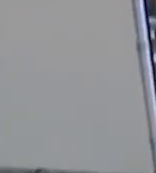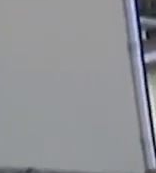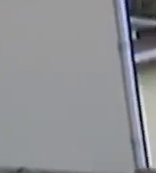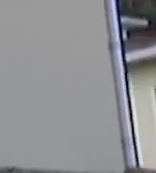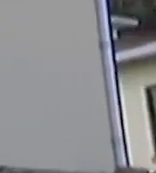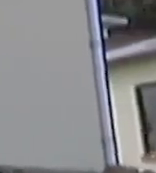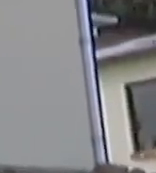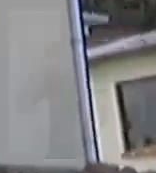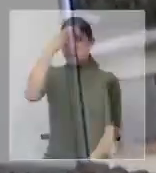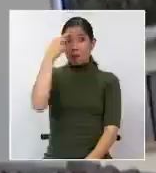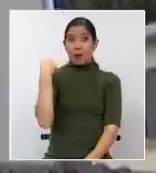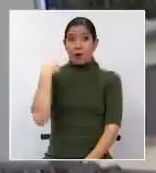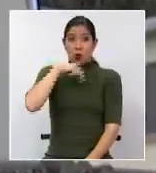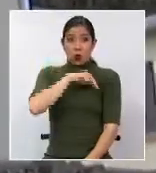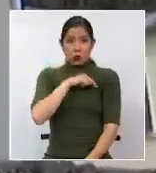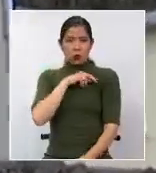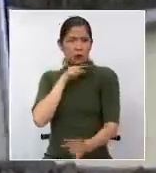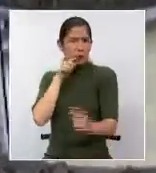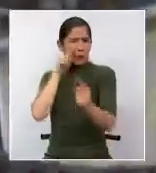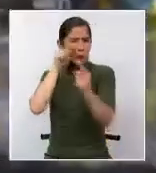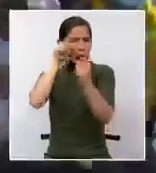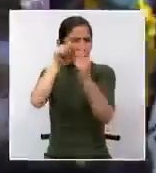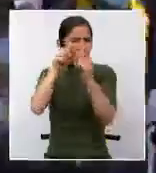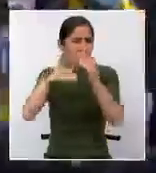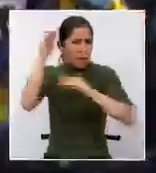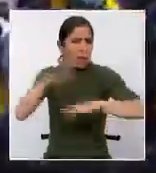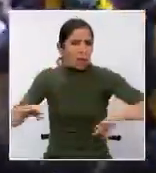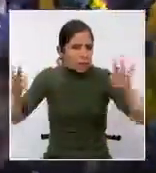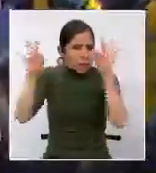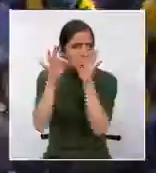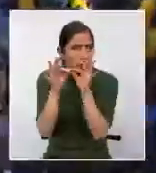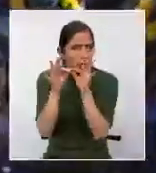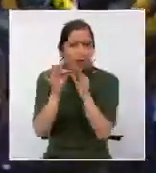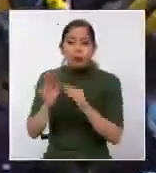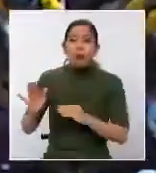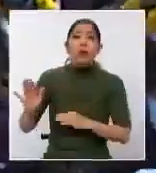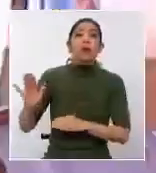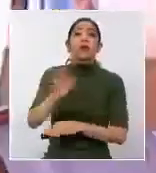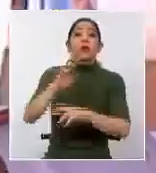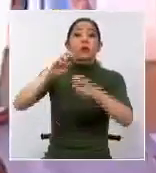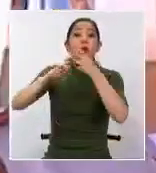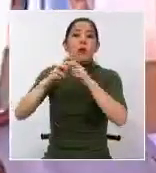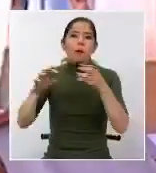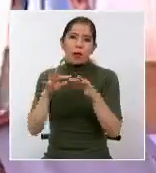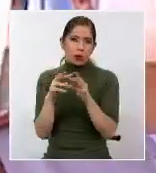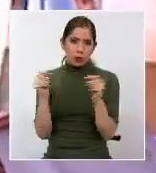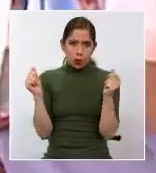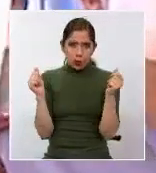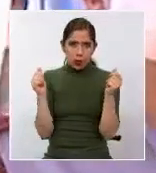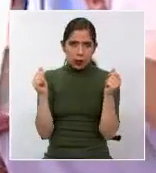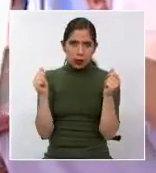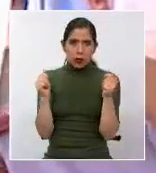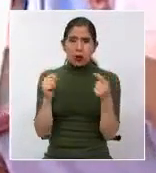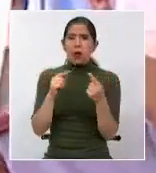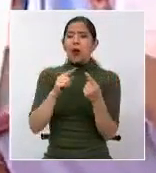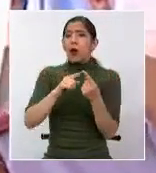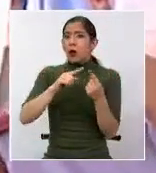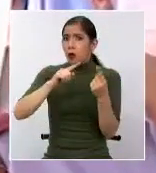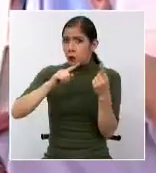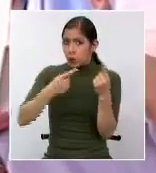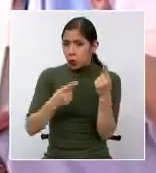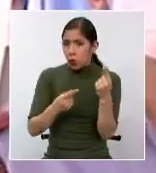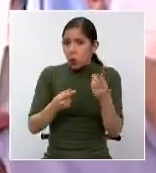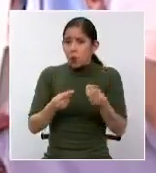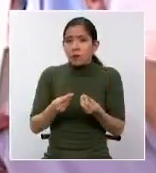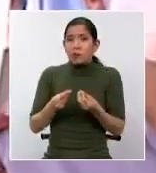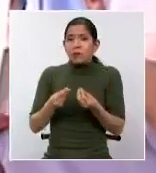Es una prioridad nuestra el poder resolver uno de los grandes problemas, no solamente